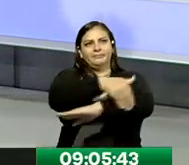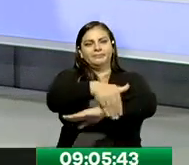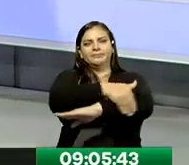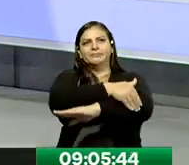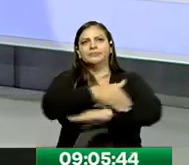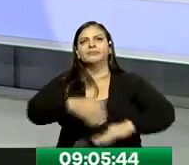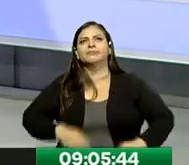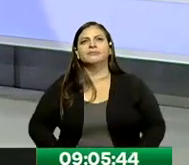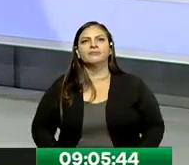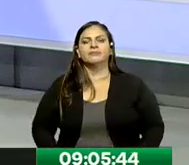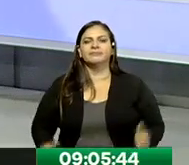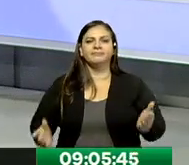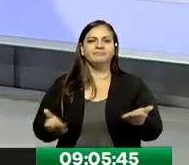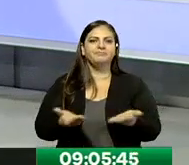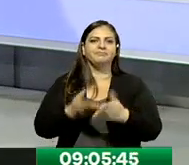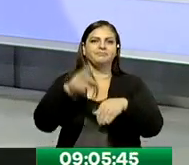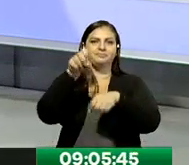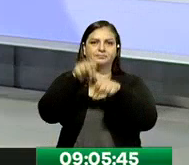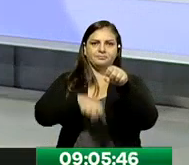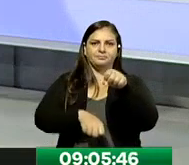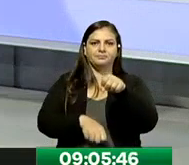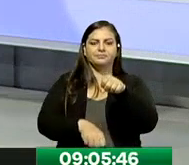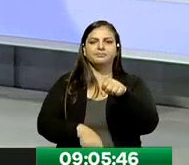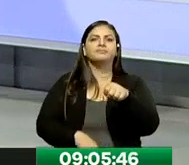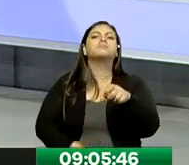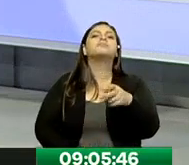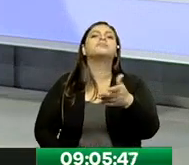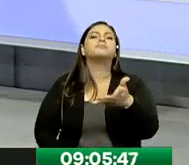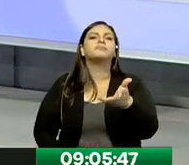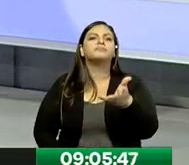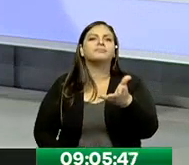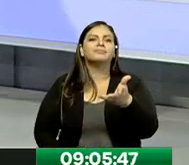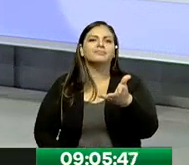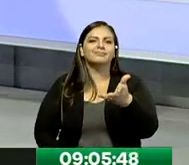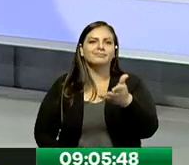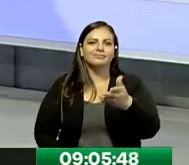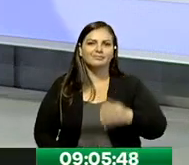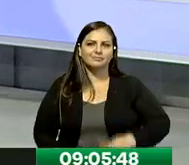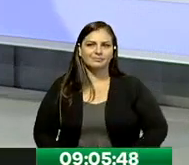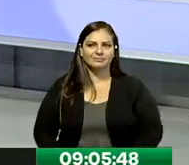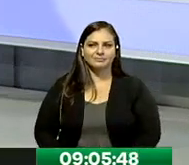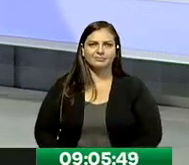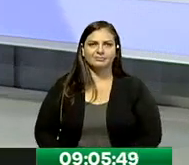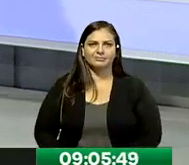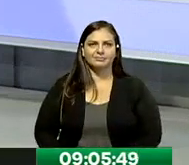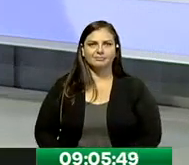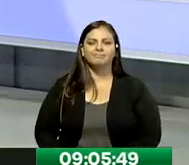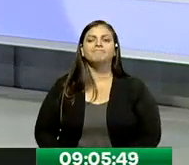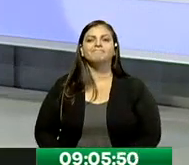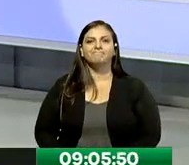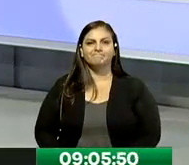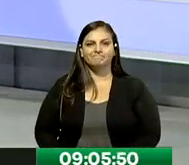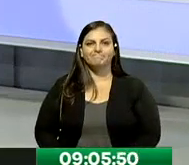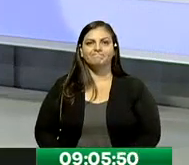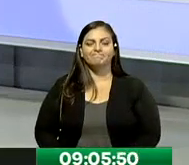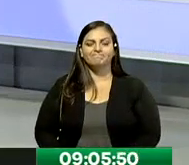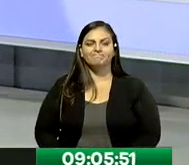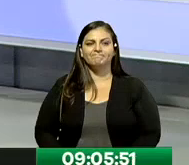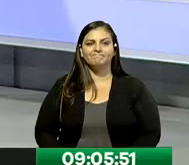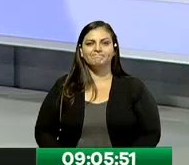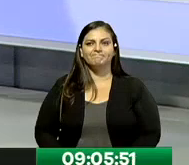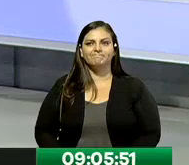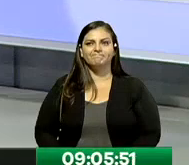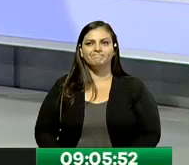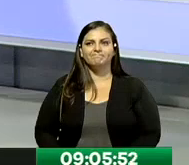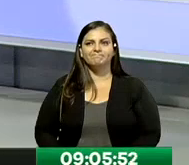lo tratamos la vez anterior con usted mismo. ¿Sabe cuál es? La falta de una flota adecuada de